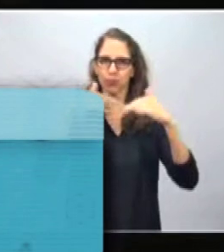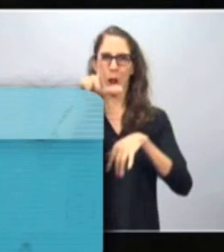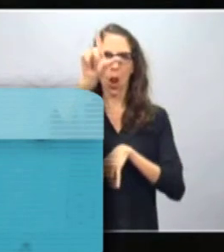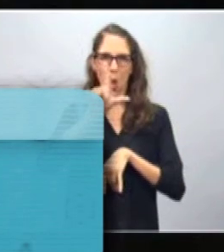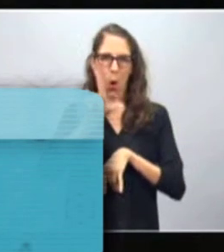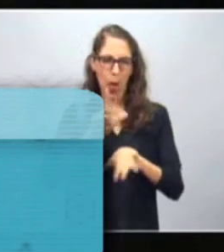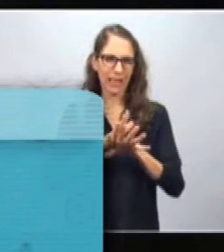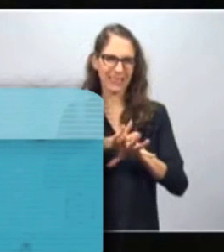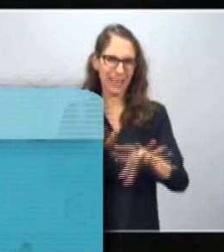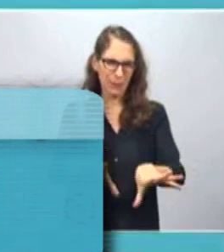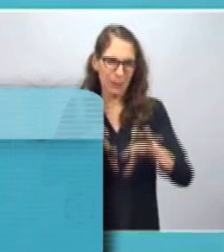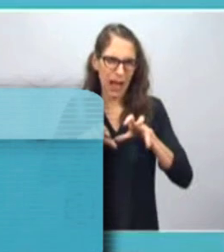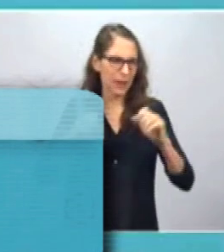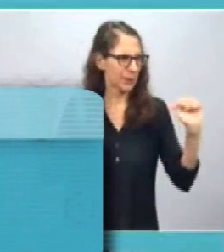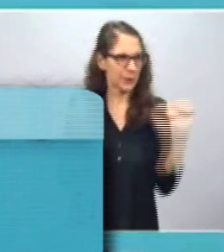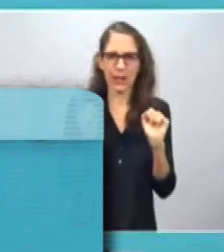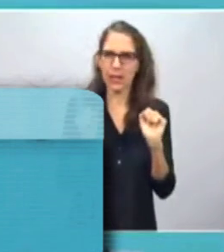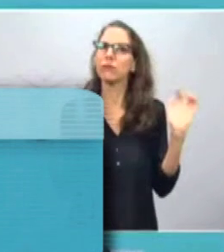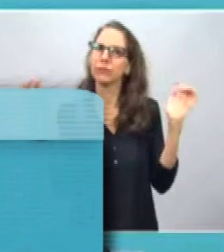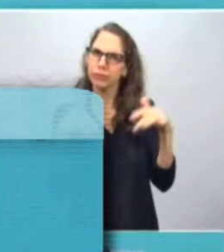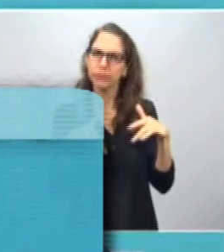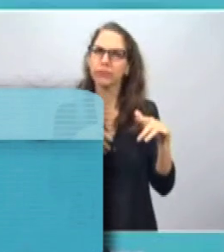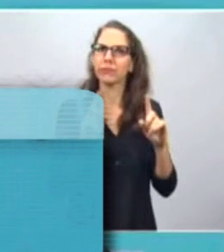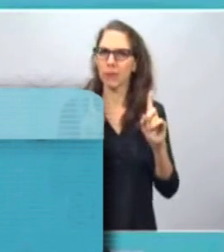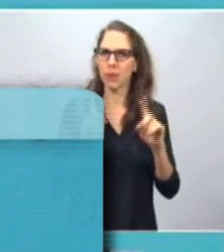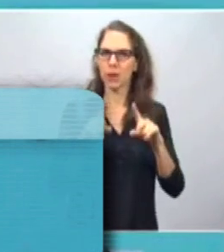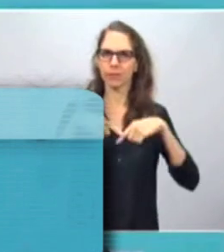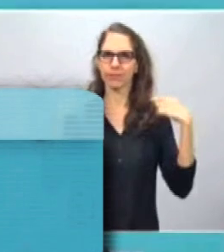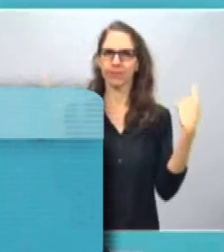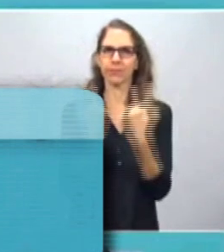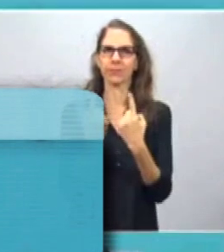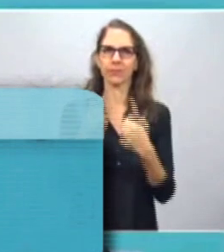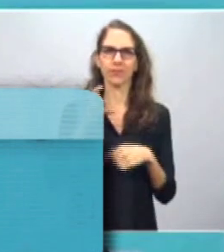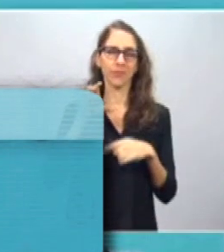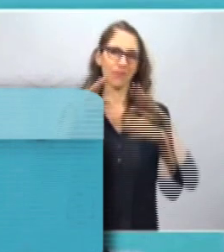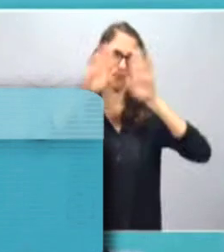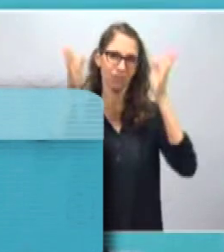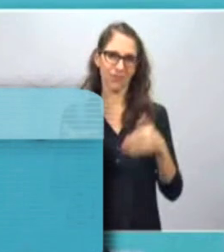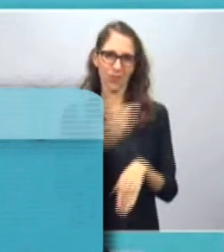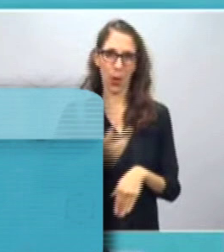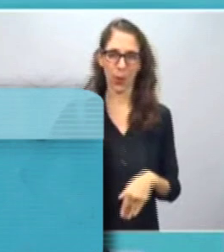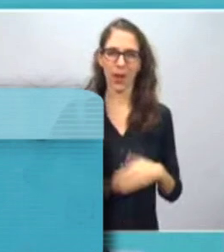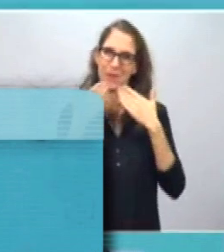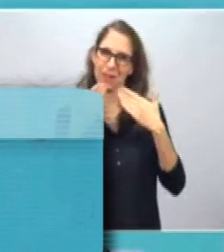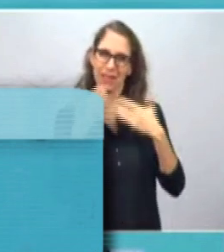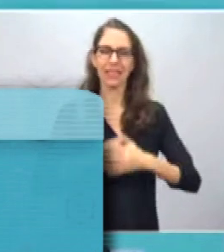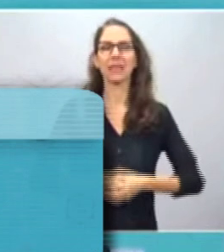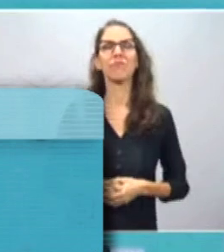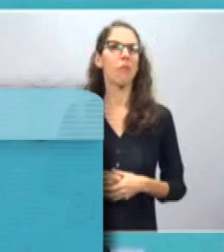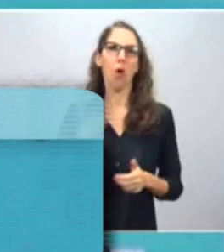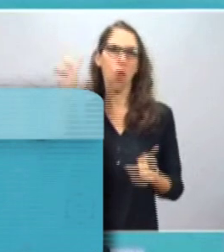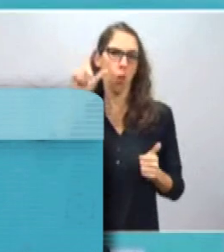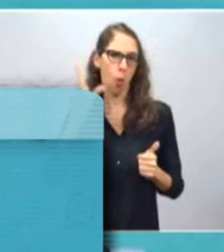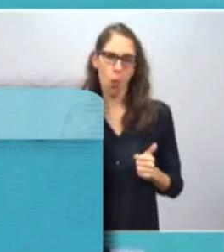tempranito y con mucho frío aquí en la Casa de Gobierno. Bueno, como todos los lunes,